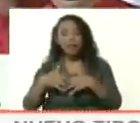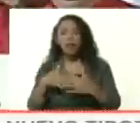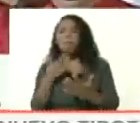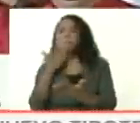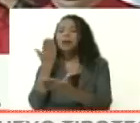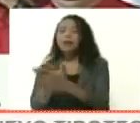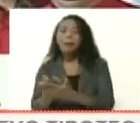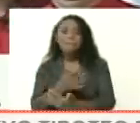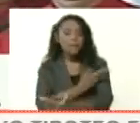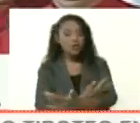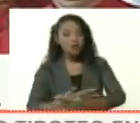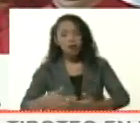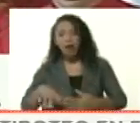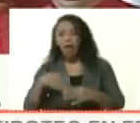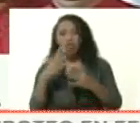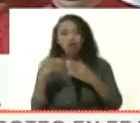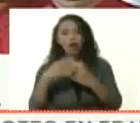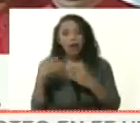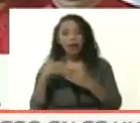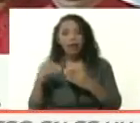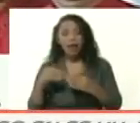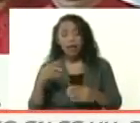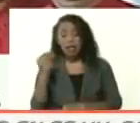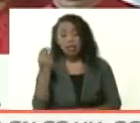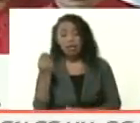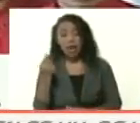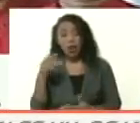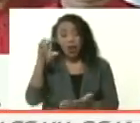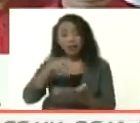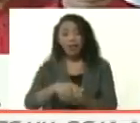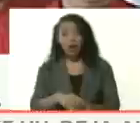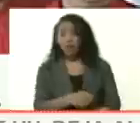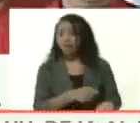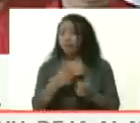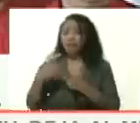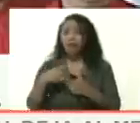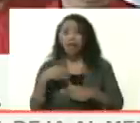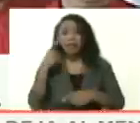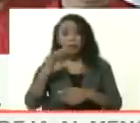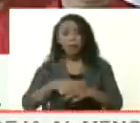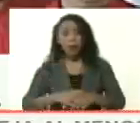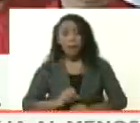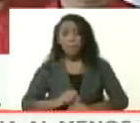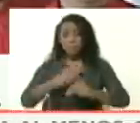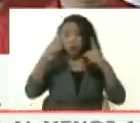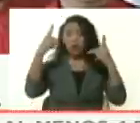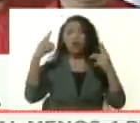cuántos millones de dólares en Cadivi y con la plata el Estado importaba y después venía a especular en Venezuela.